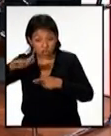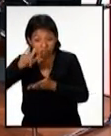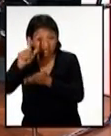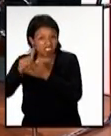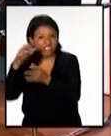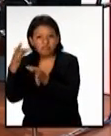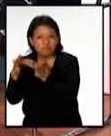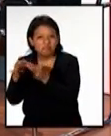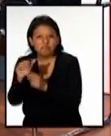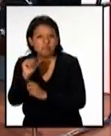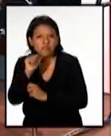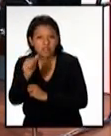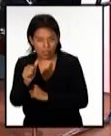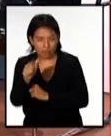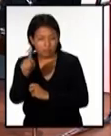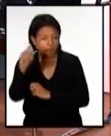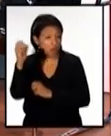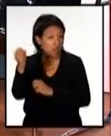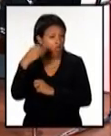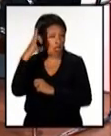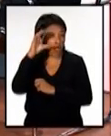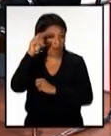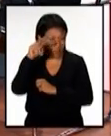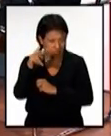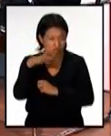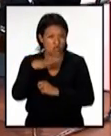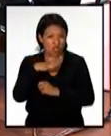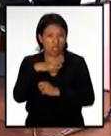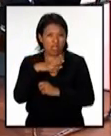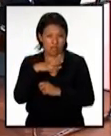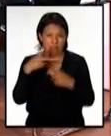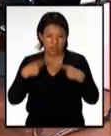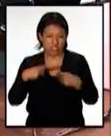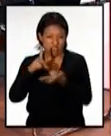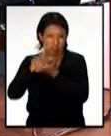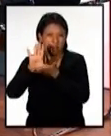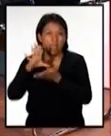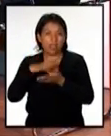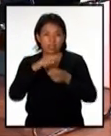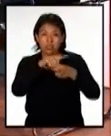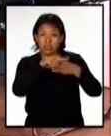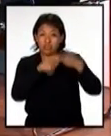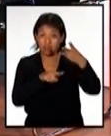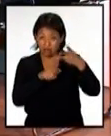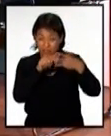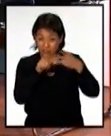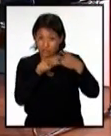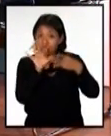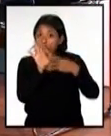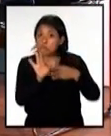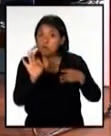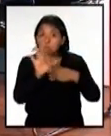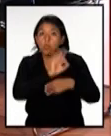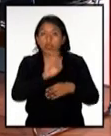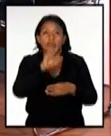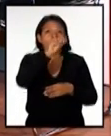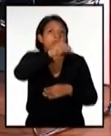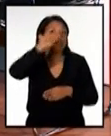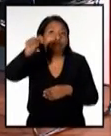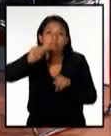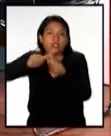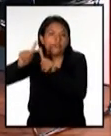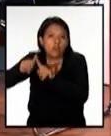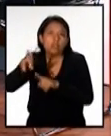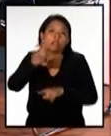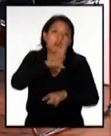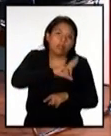de las Personas con Discapacidad señala 3 líneas de acción que me parece que son muy importantes y que se pueden dar en cualquier espacio público o privado. Una